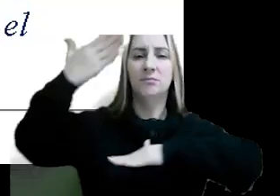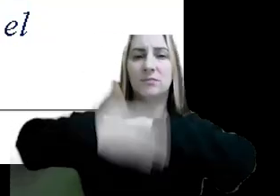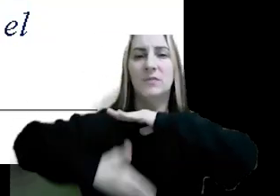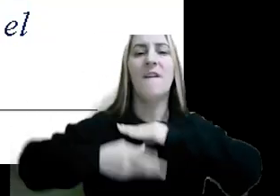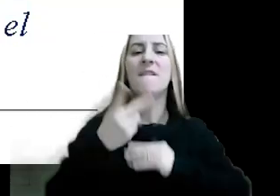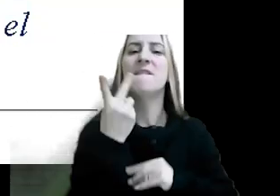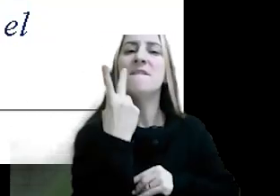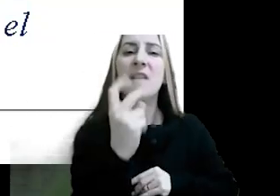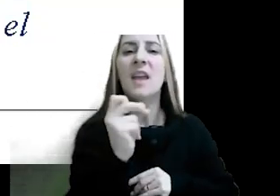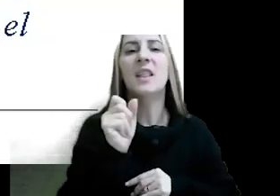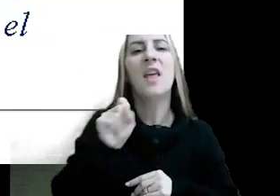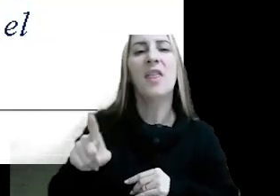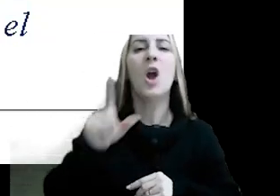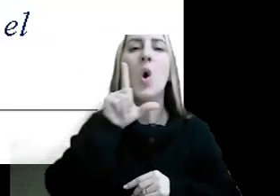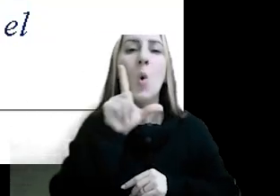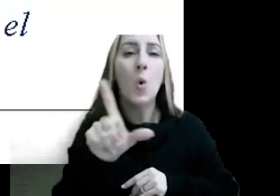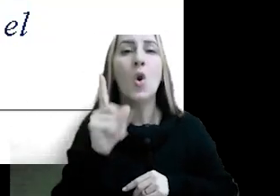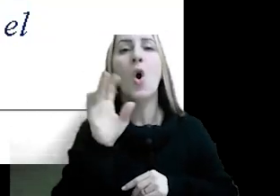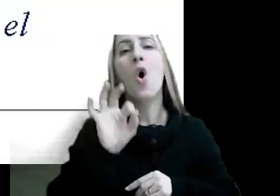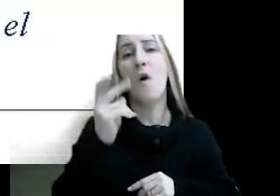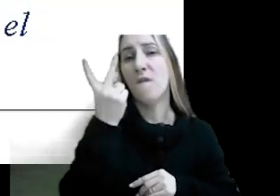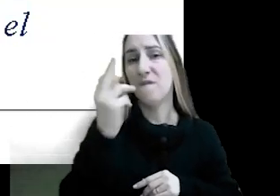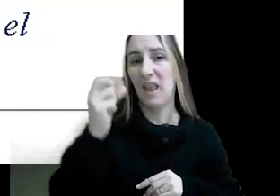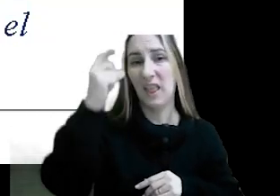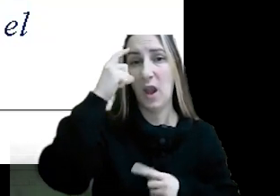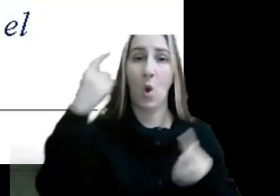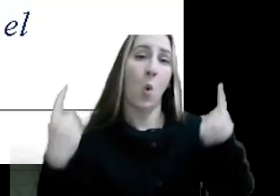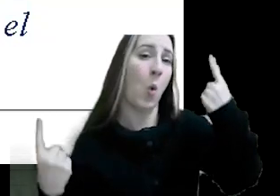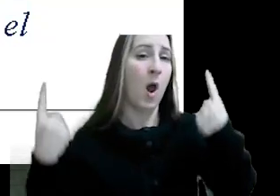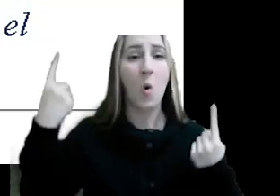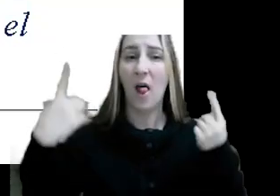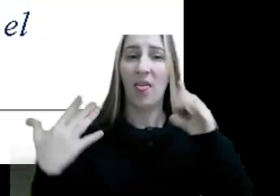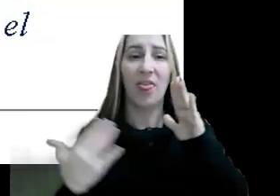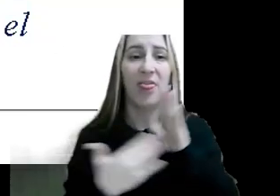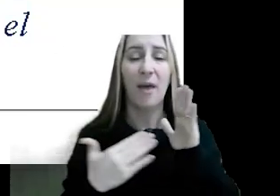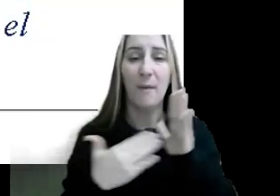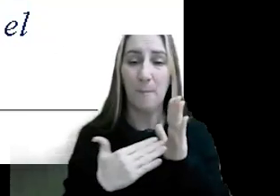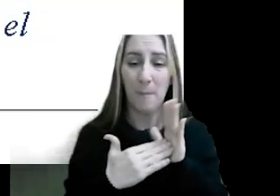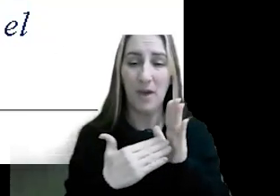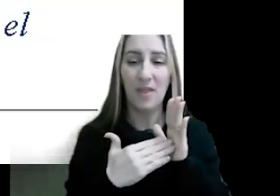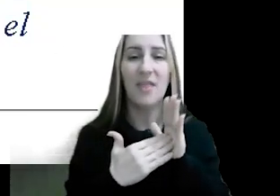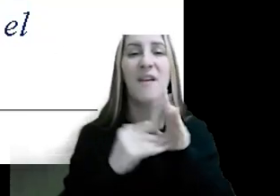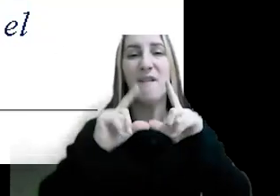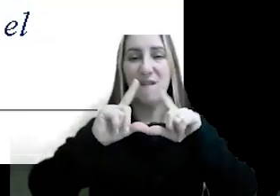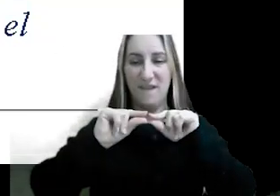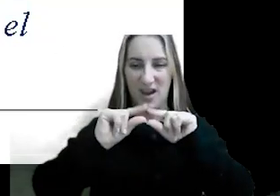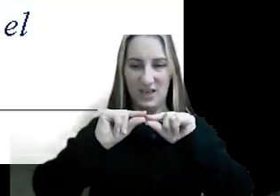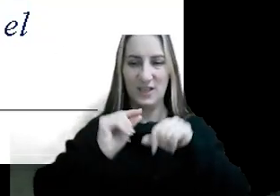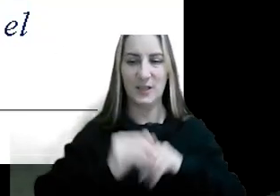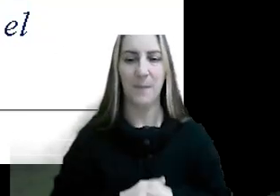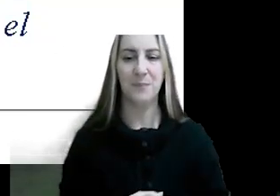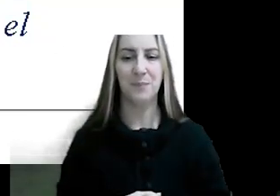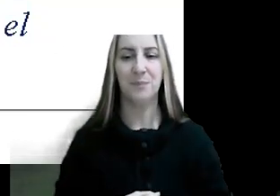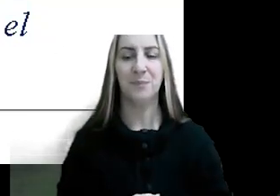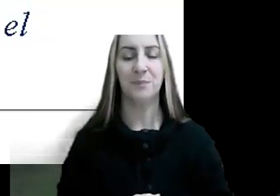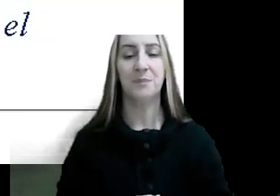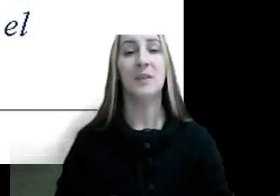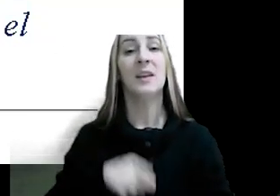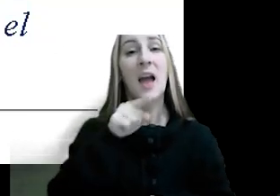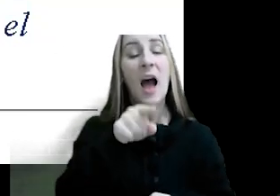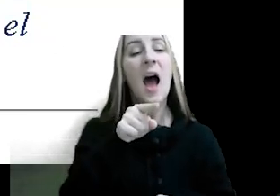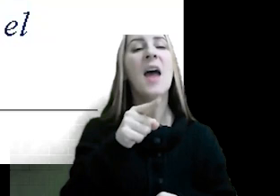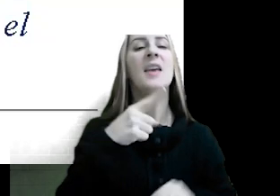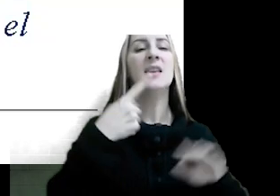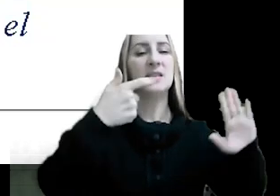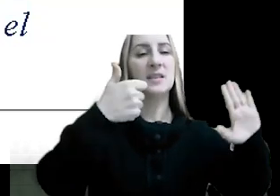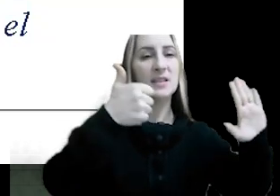mes de julio o 20 de enero, dependiendo, digamos, de la fecha, y donde en cada semestre